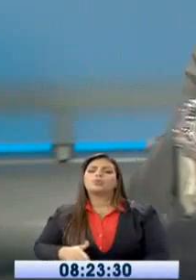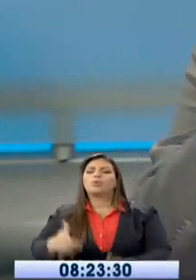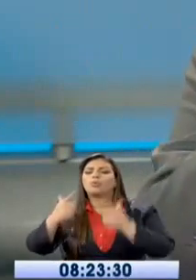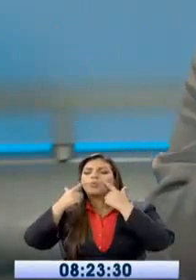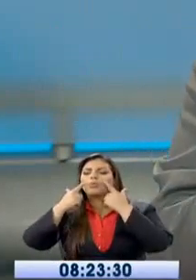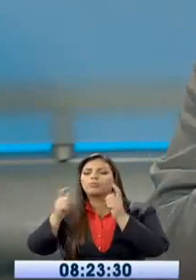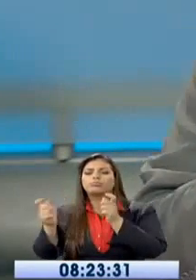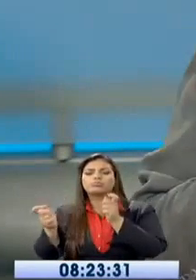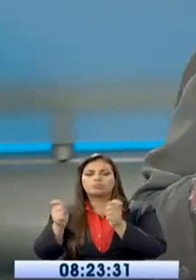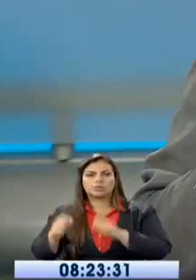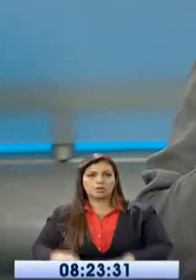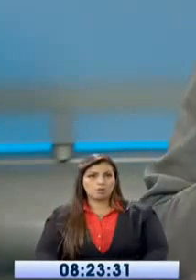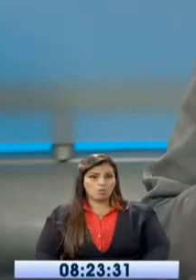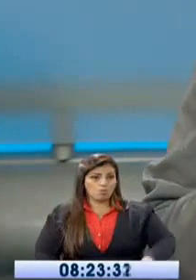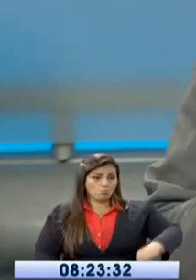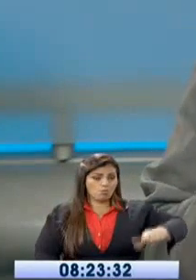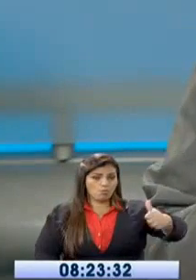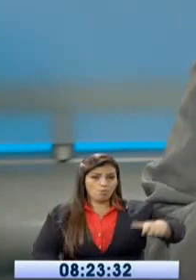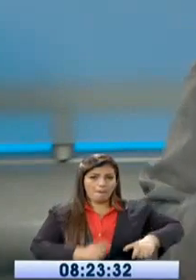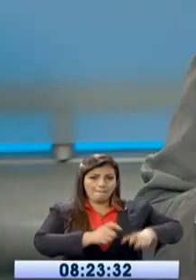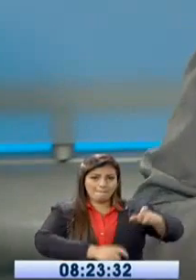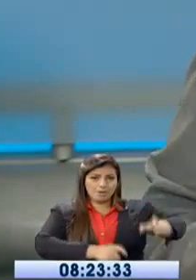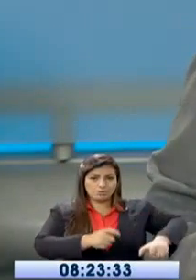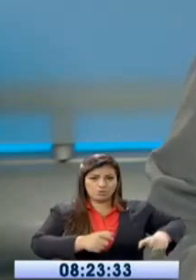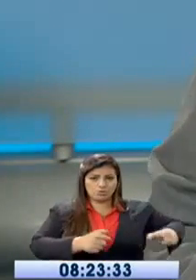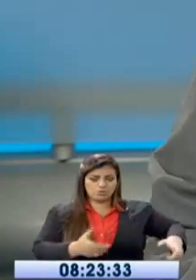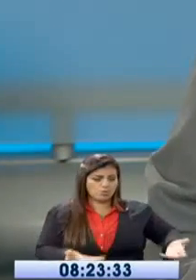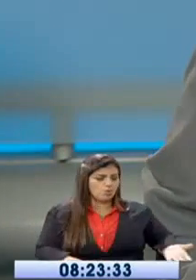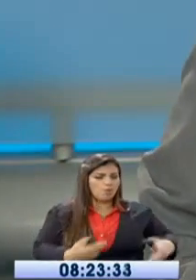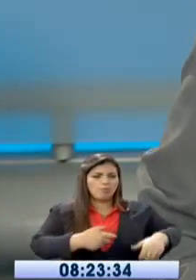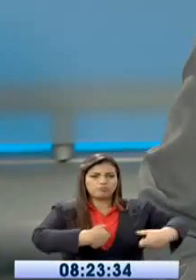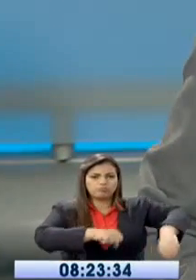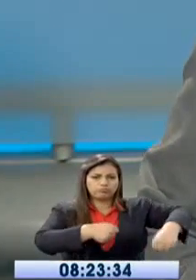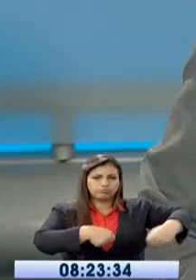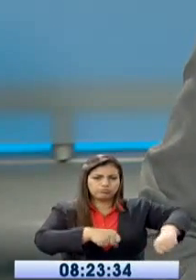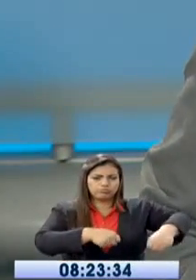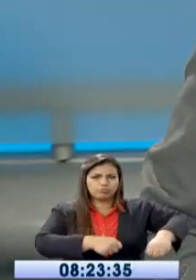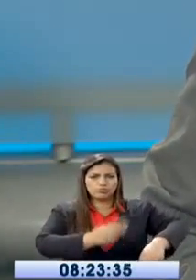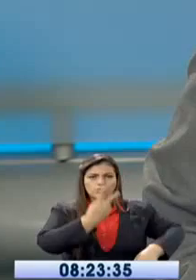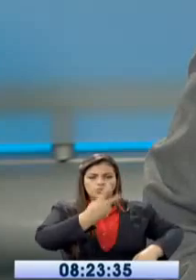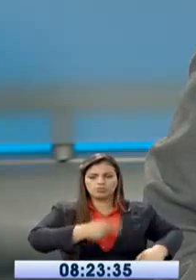en motocicletas y se le robaron el casco. Veamos qué pasó.